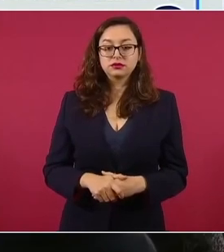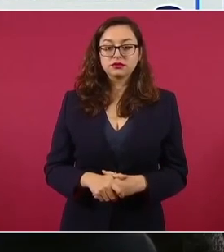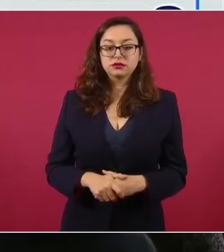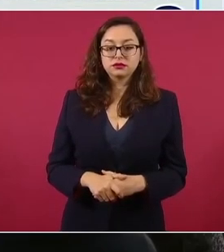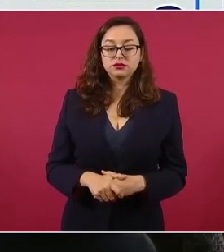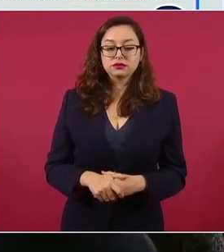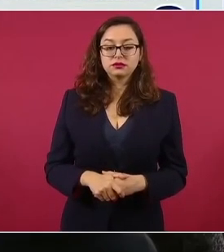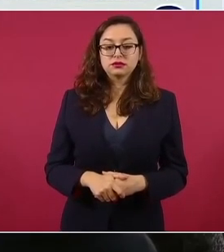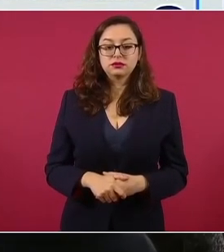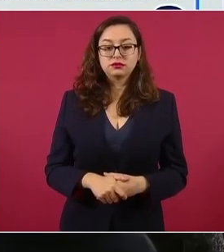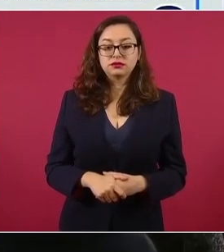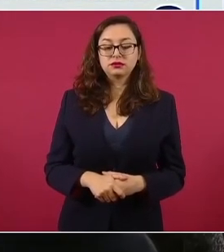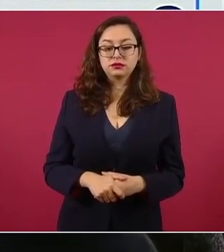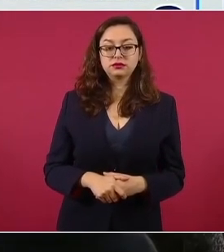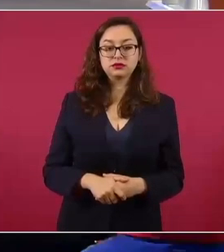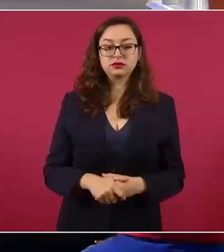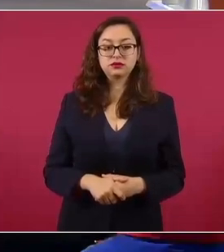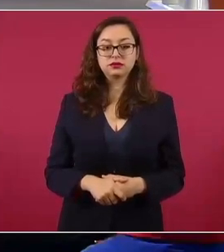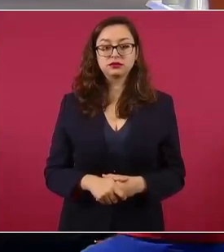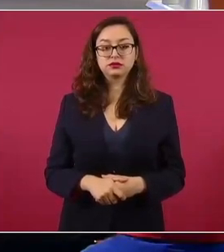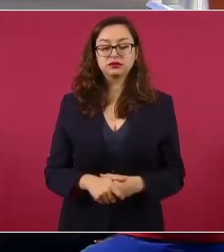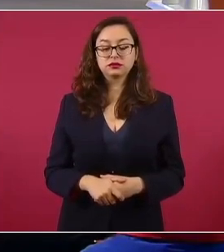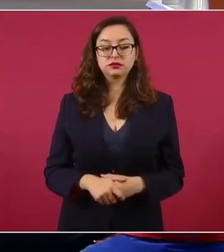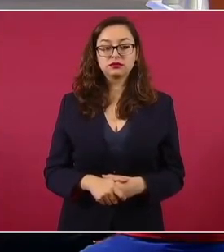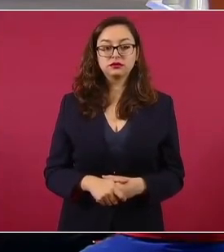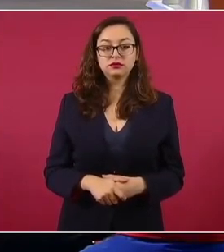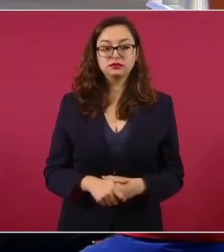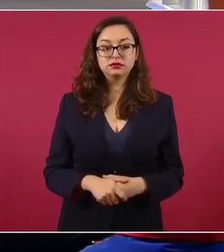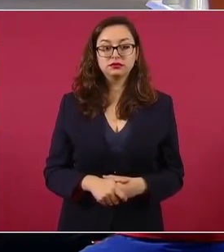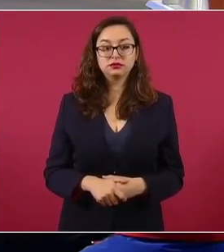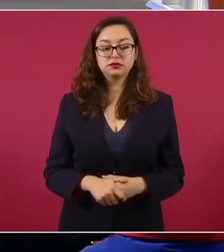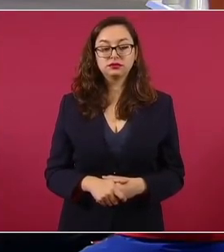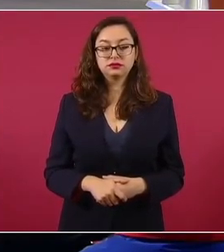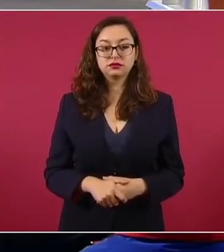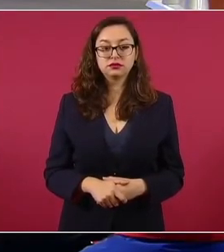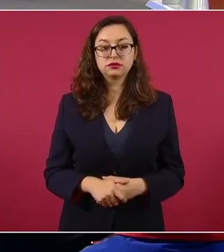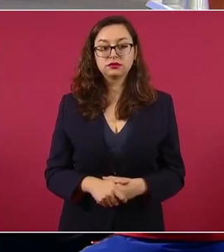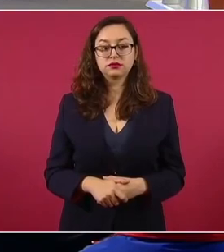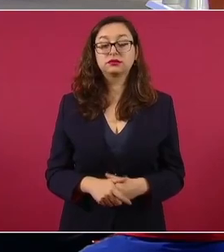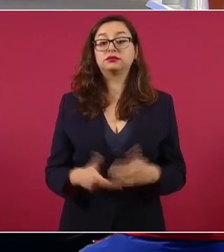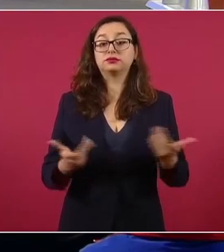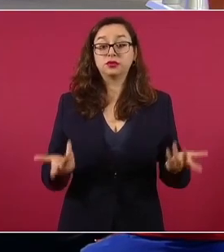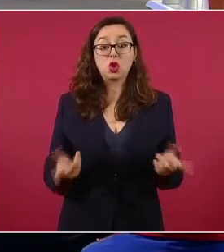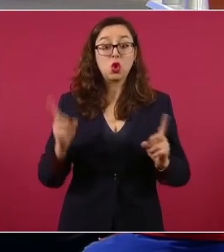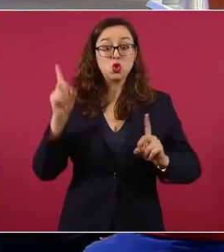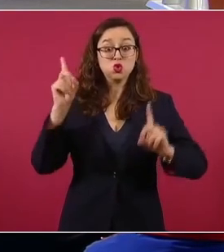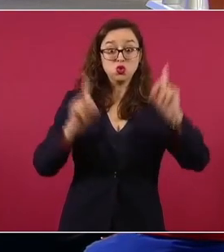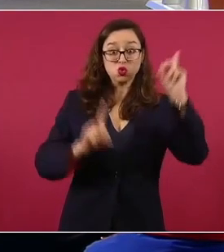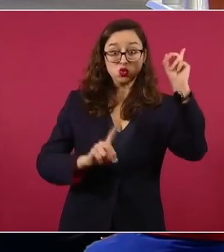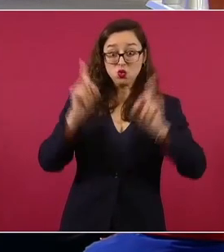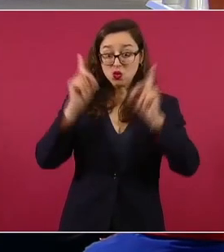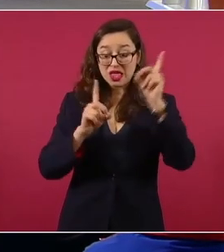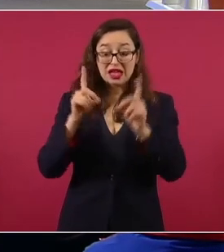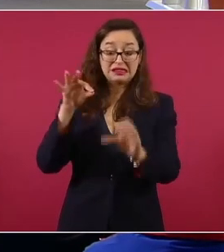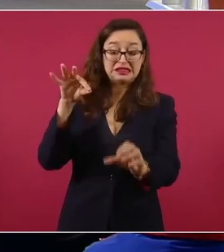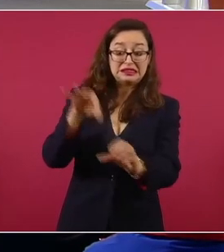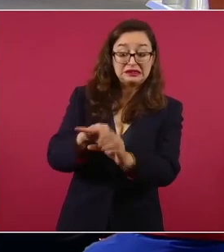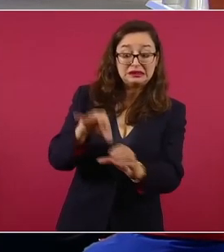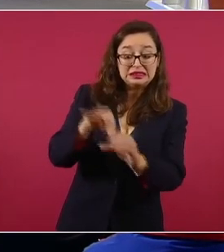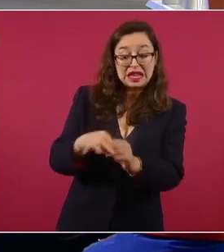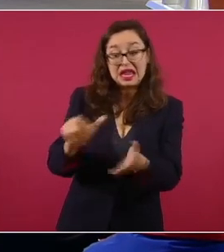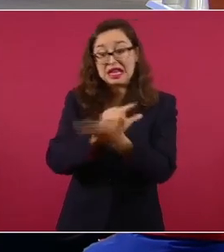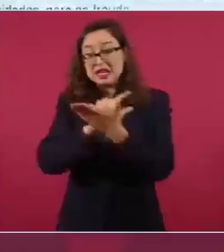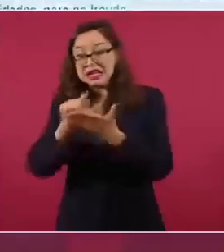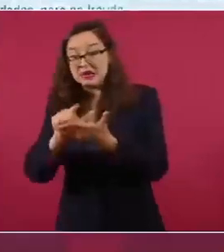existe sin embargo una aguda controversia en torno a la limpieza y validez de la elección presidencial.